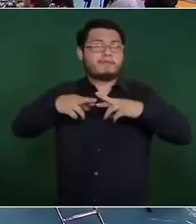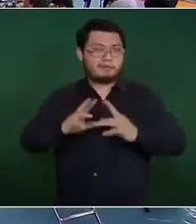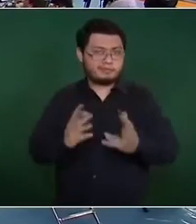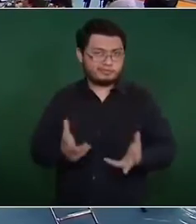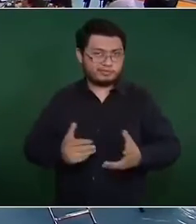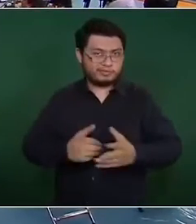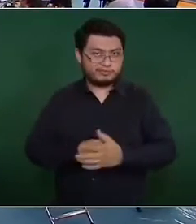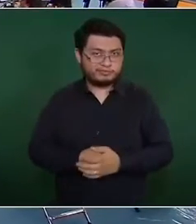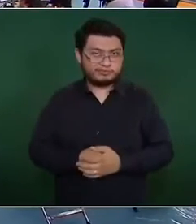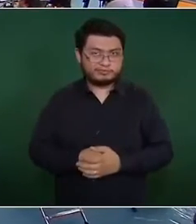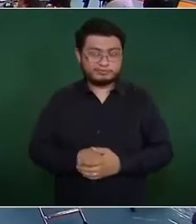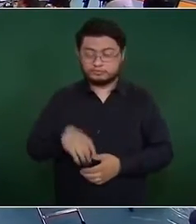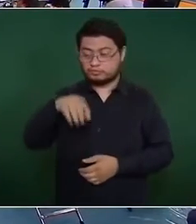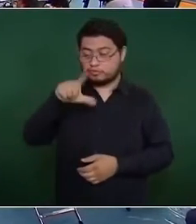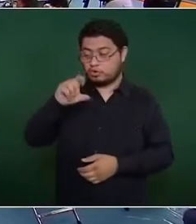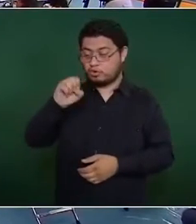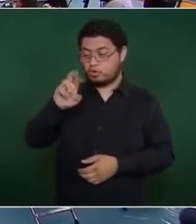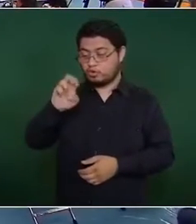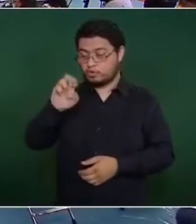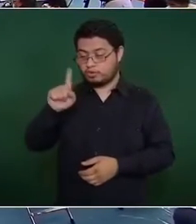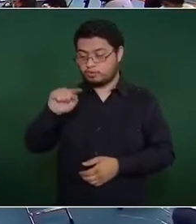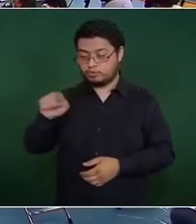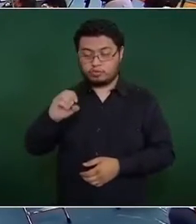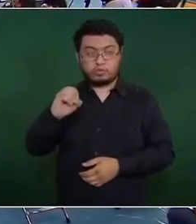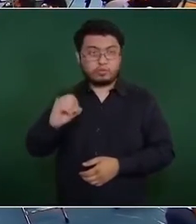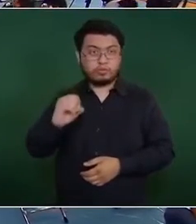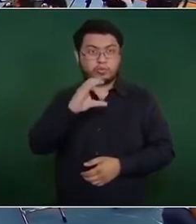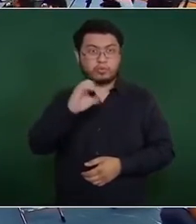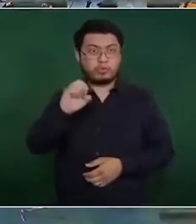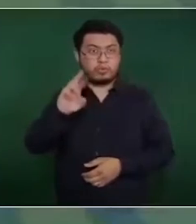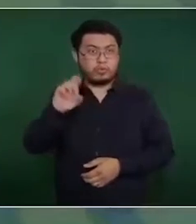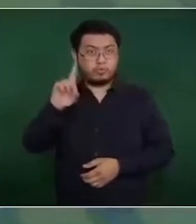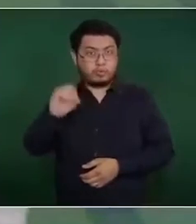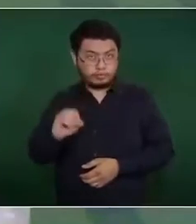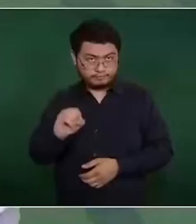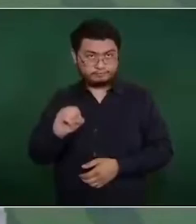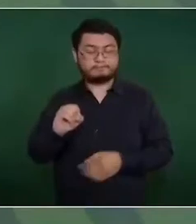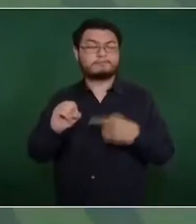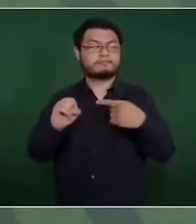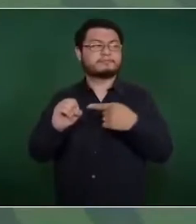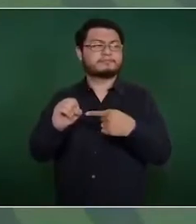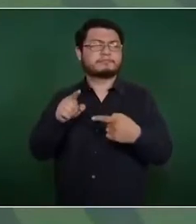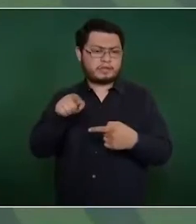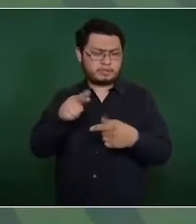de Lorenzo Córdoba y de todo ese grupo.